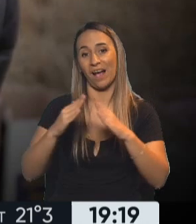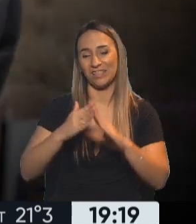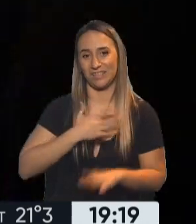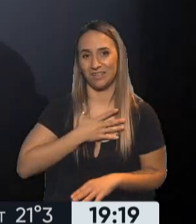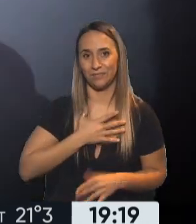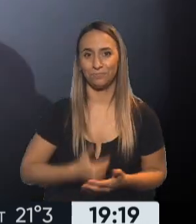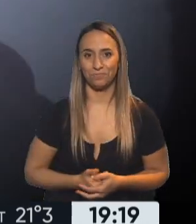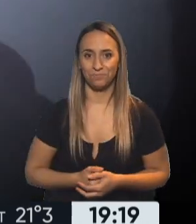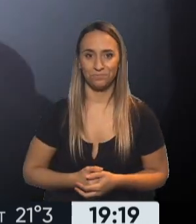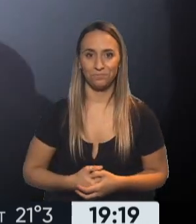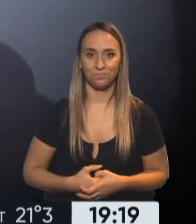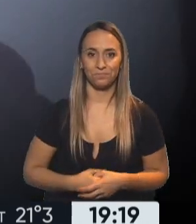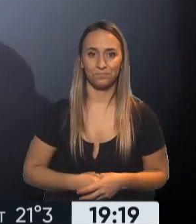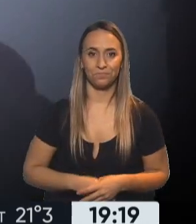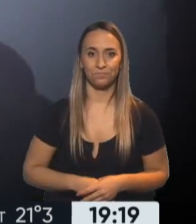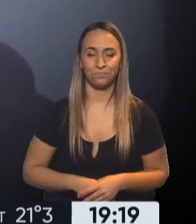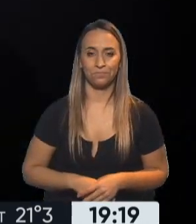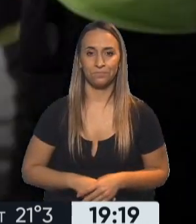home.